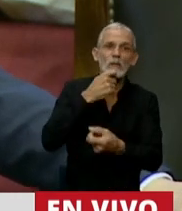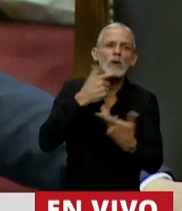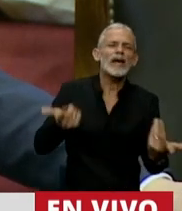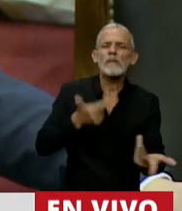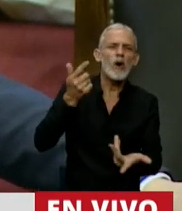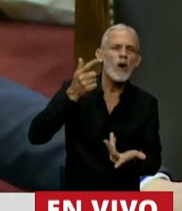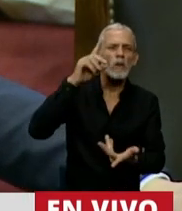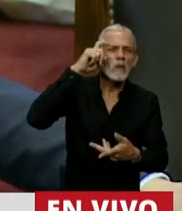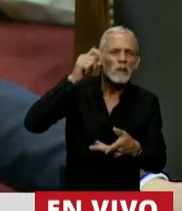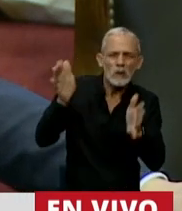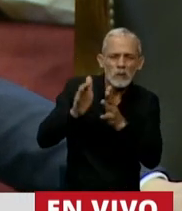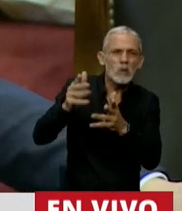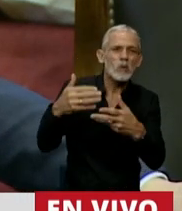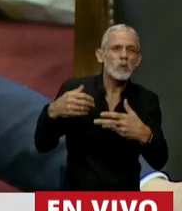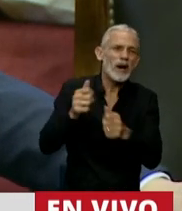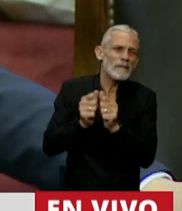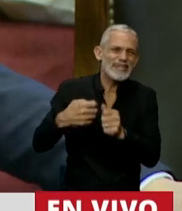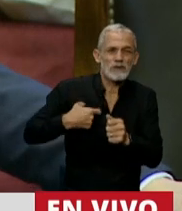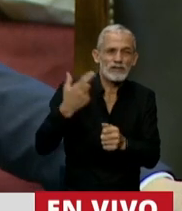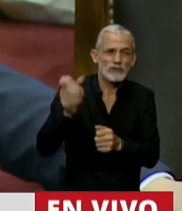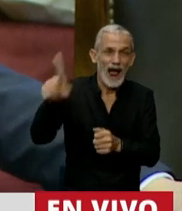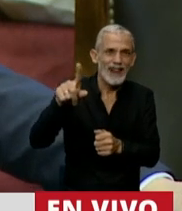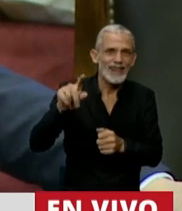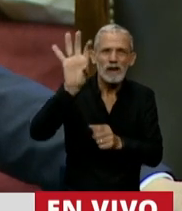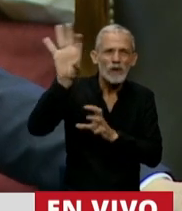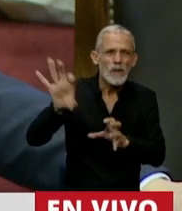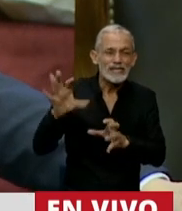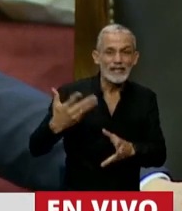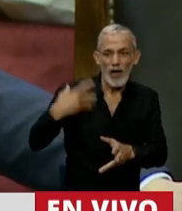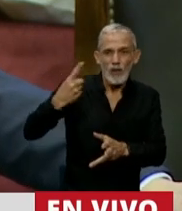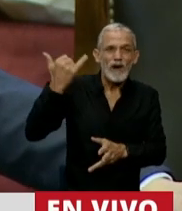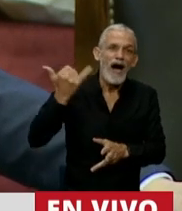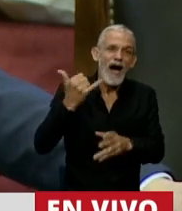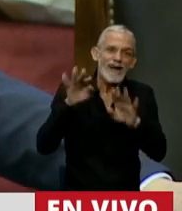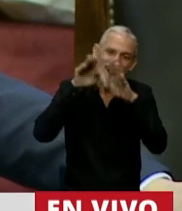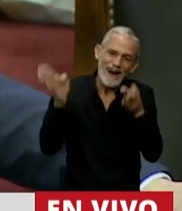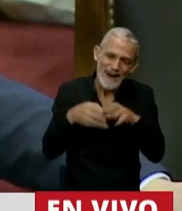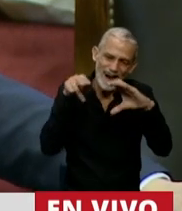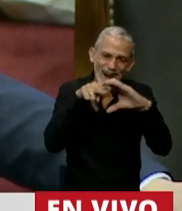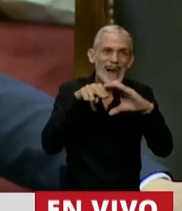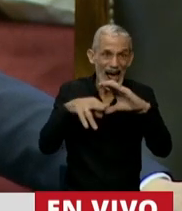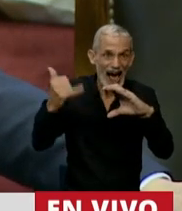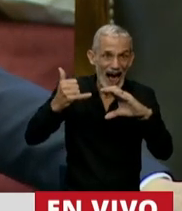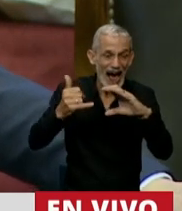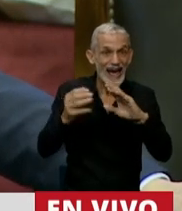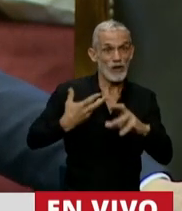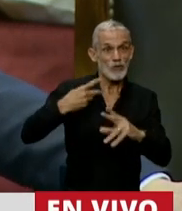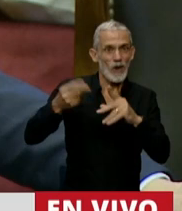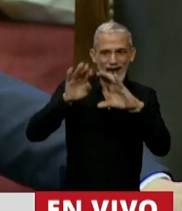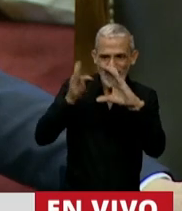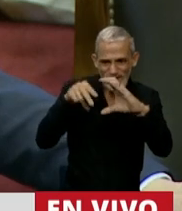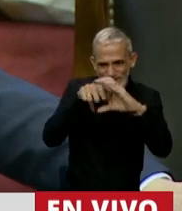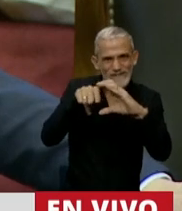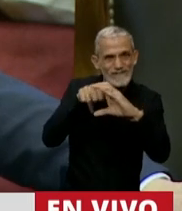interior del país que se adueña de un resonador que en este momento depende